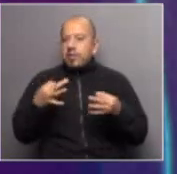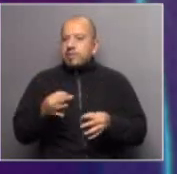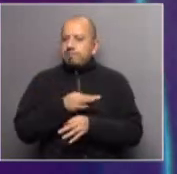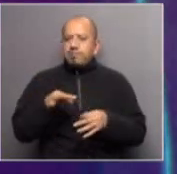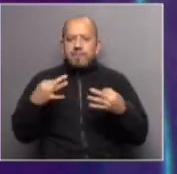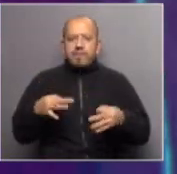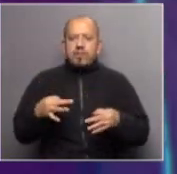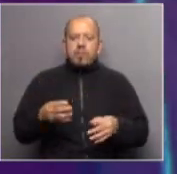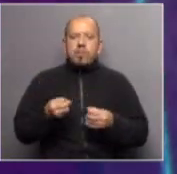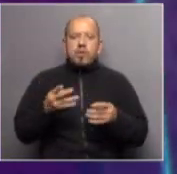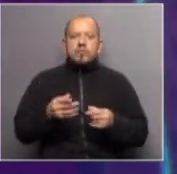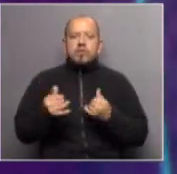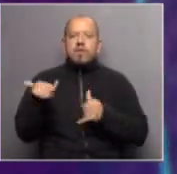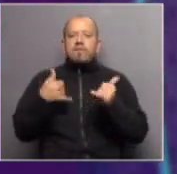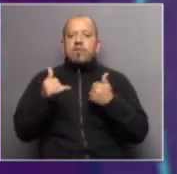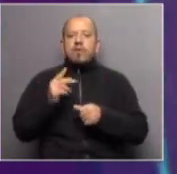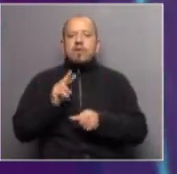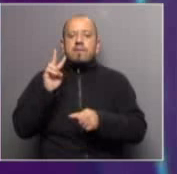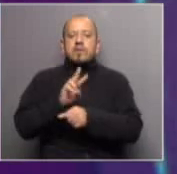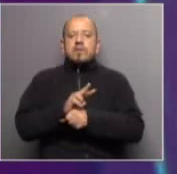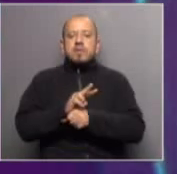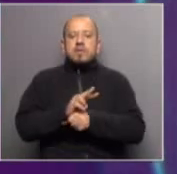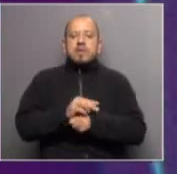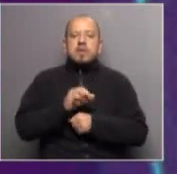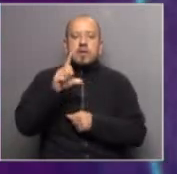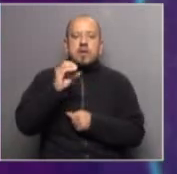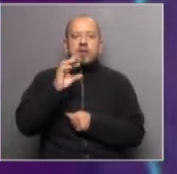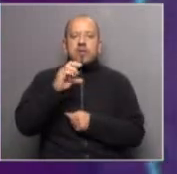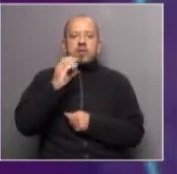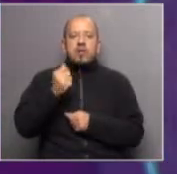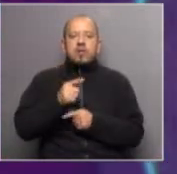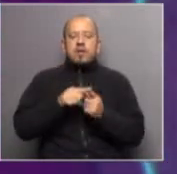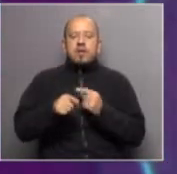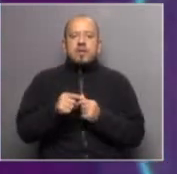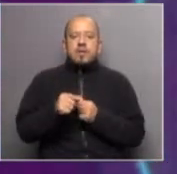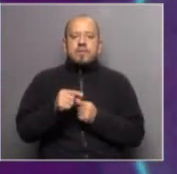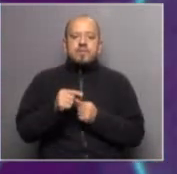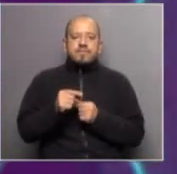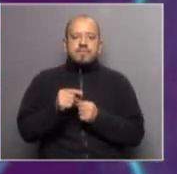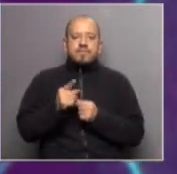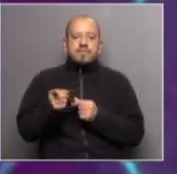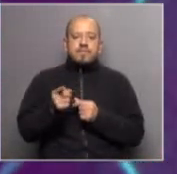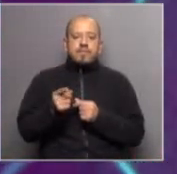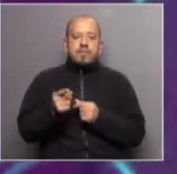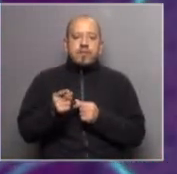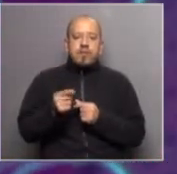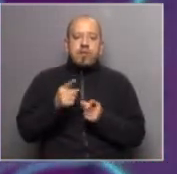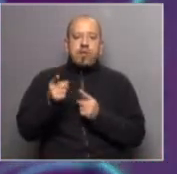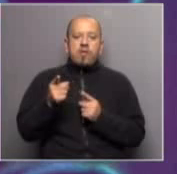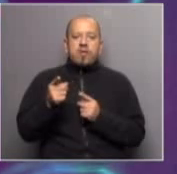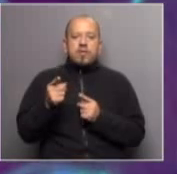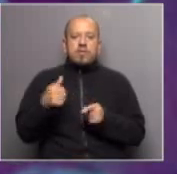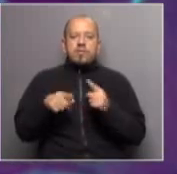verdad, porque es un informe sobre la visita de Federico García Lorca acá en Montevideo. Bueno, Federico García Lorca, que fue el poeta